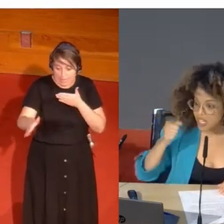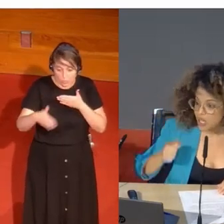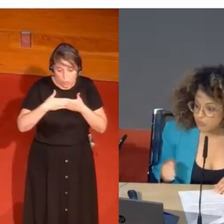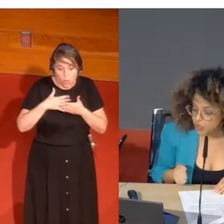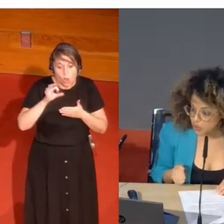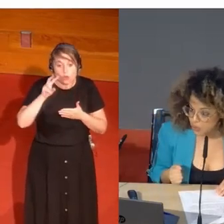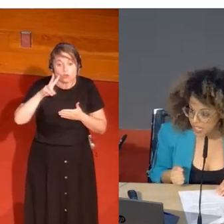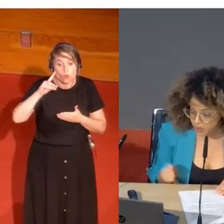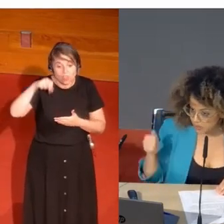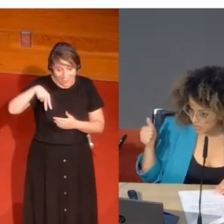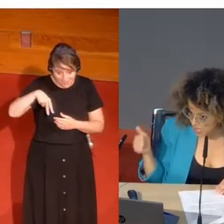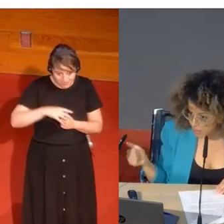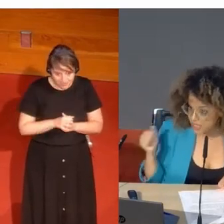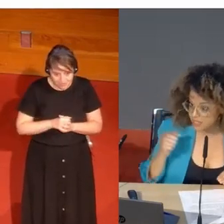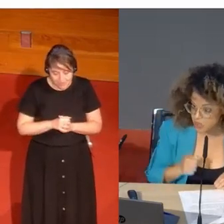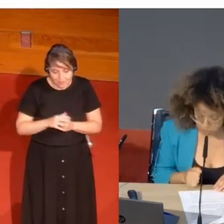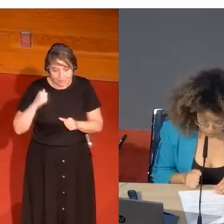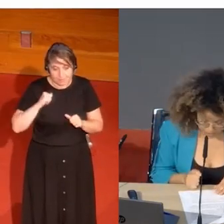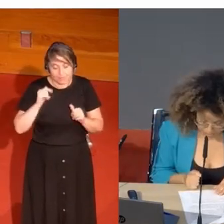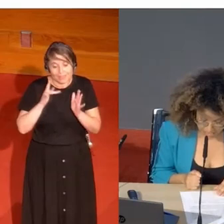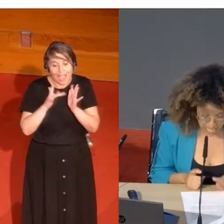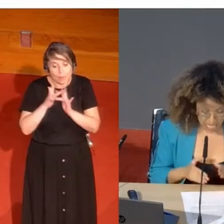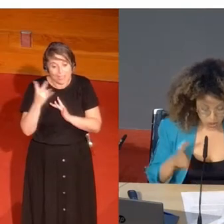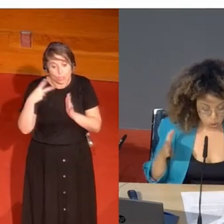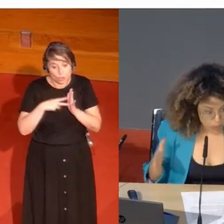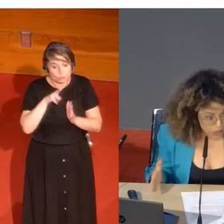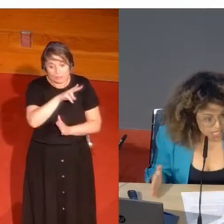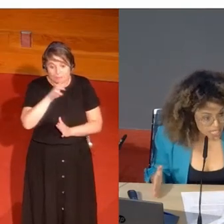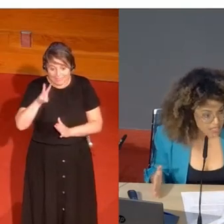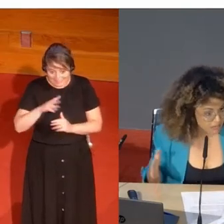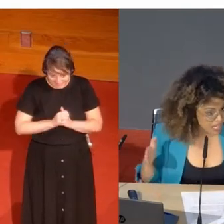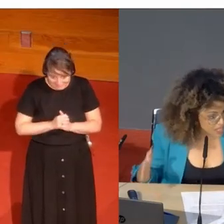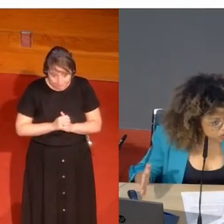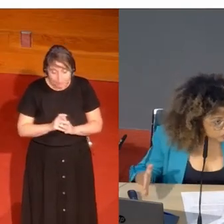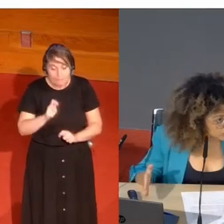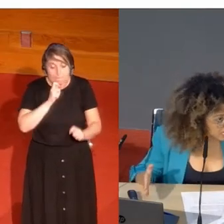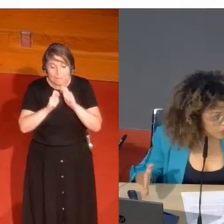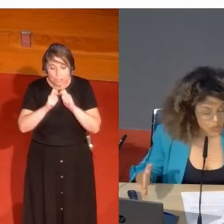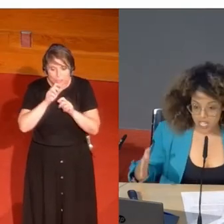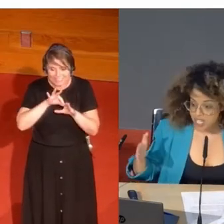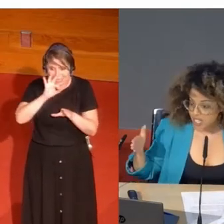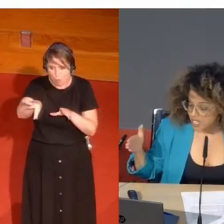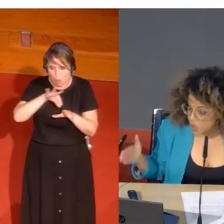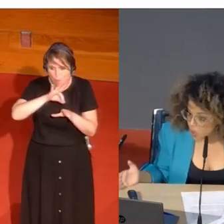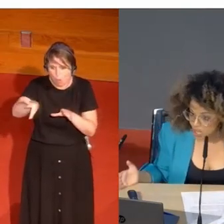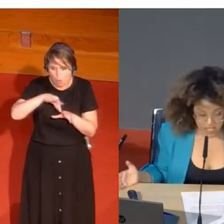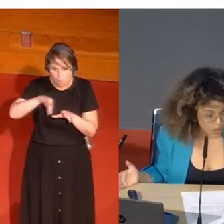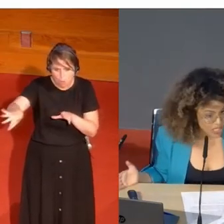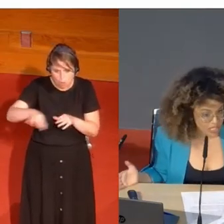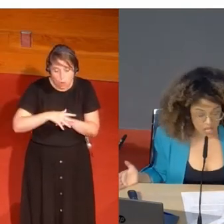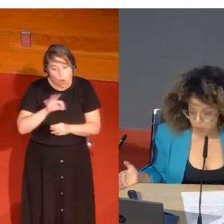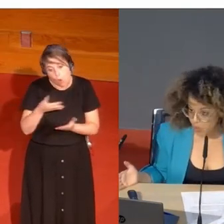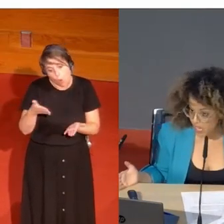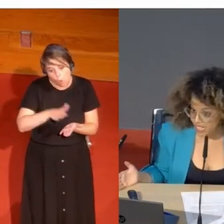otro gran conflicto olvidado desde abril de 2023 sus periodistas han sido expulsados o